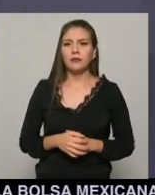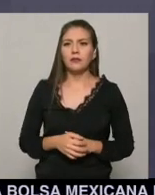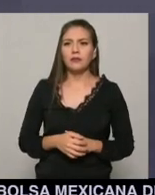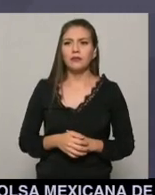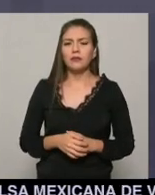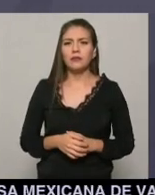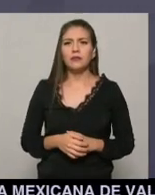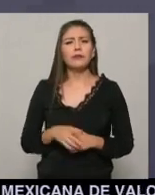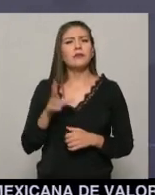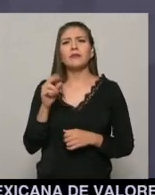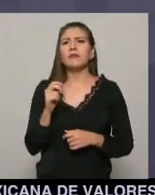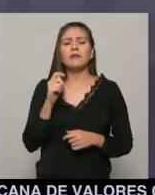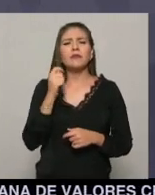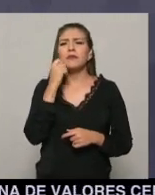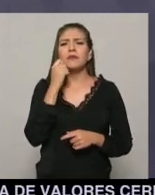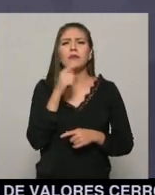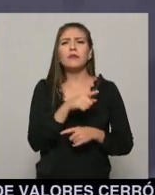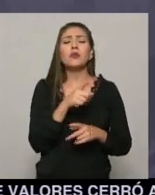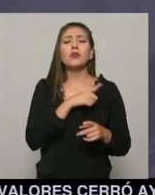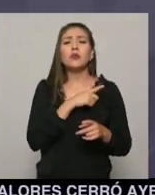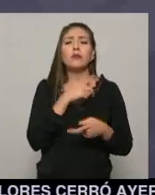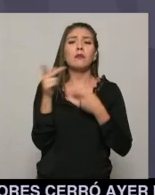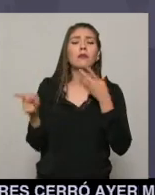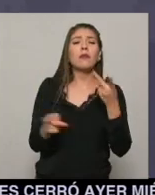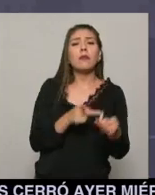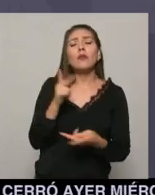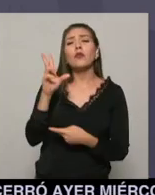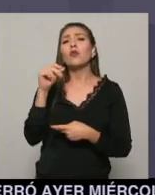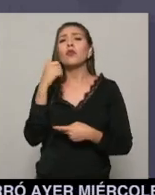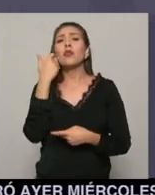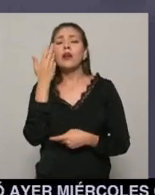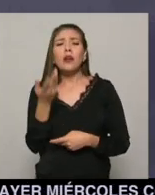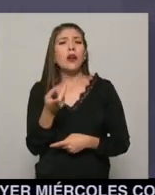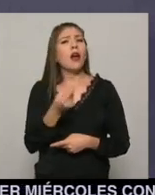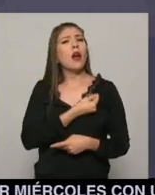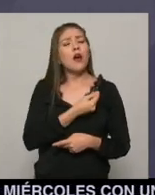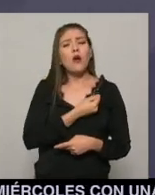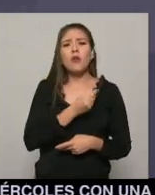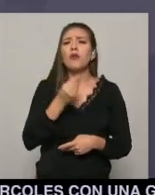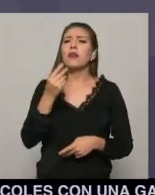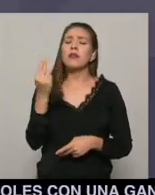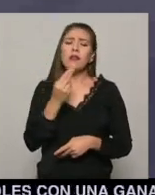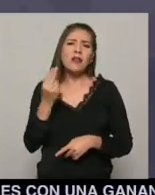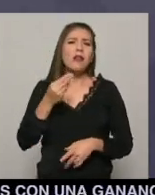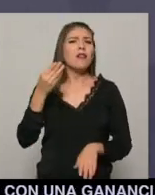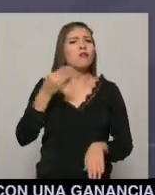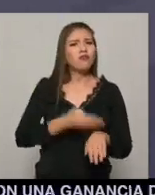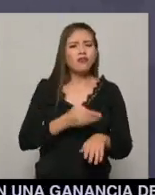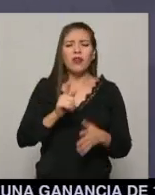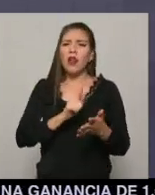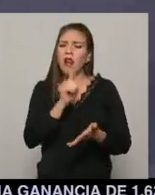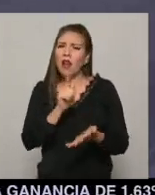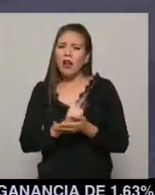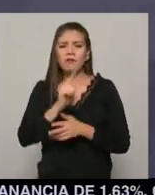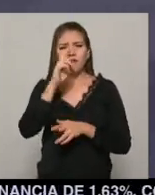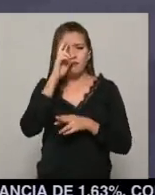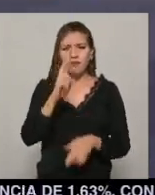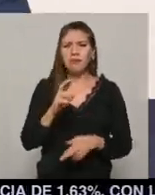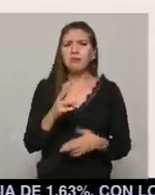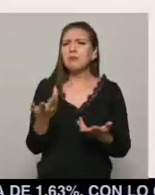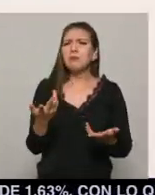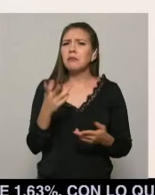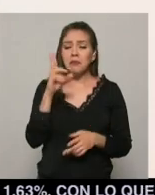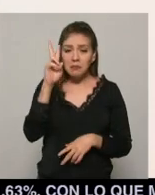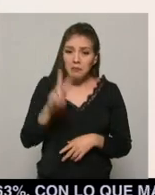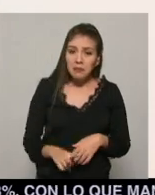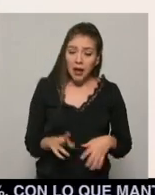grandilocuentes o discursos de decir cero tolerancia, no va a haber impunidad, todo el peso de la ley, si no se están